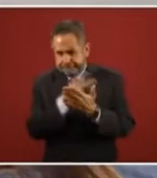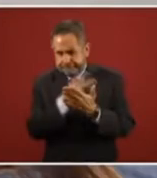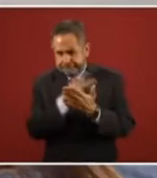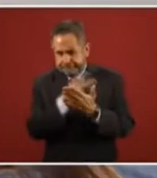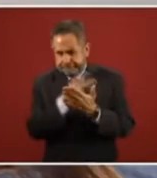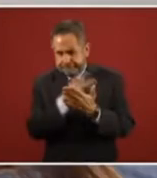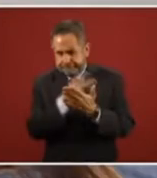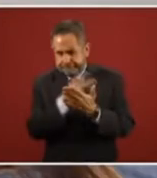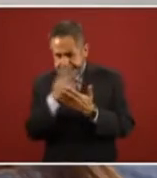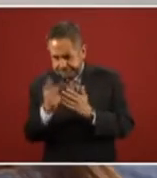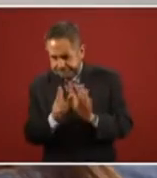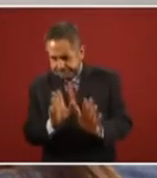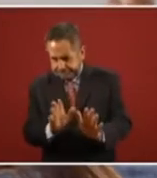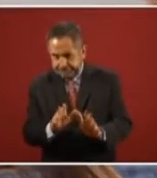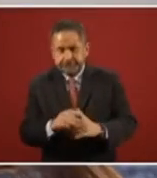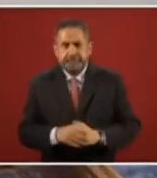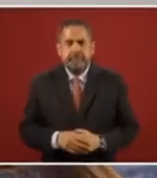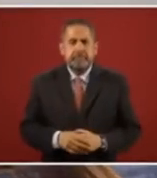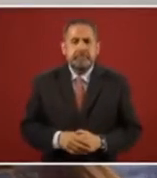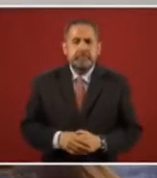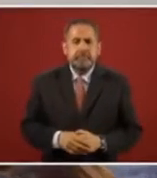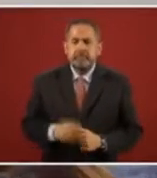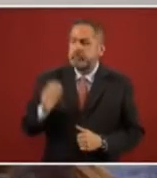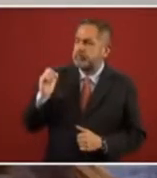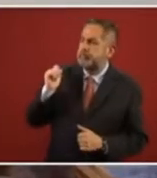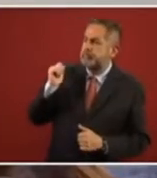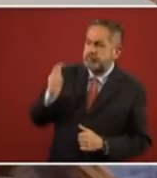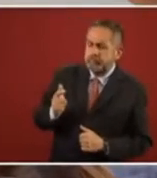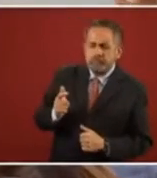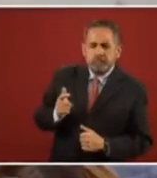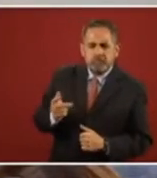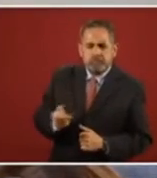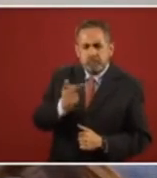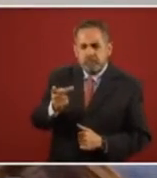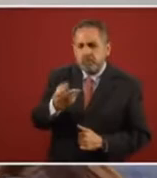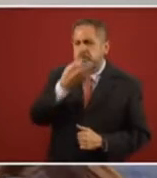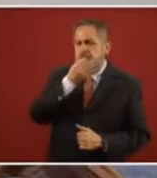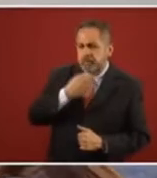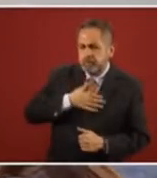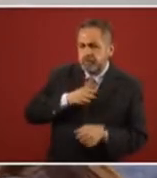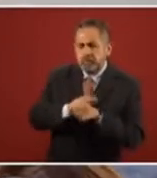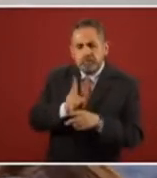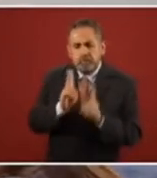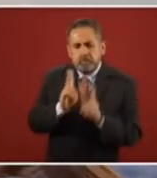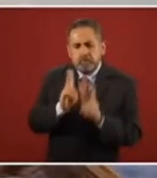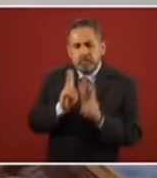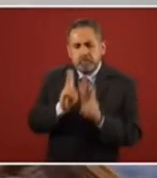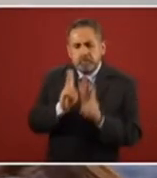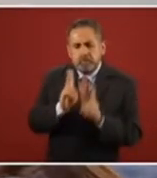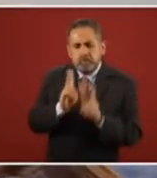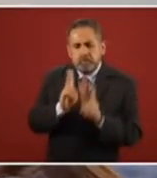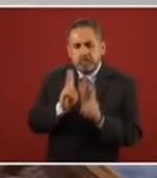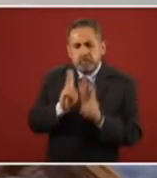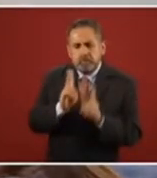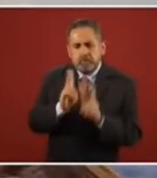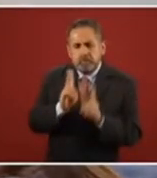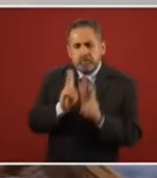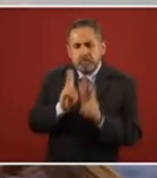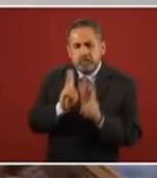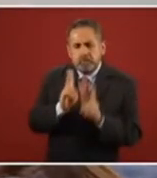si hay algún avance y generar algo que nos pueda compartir algo importante del show